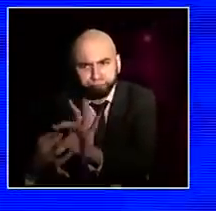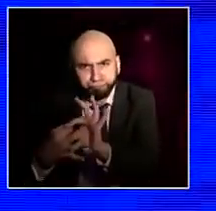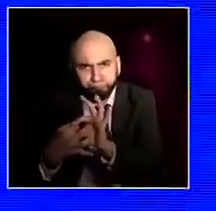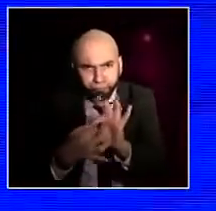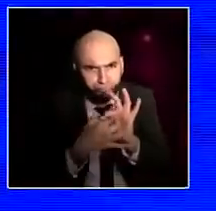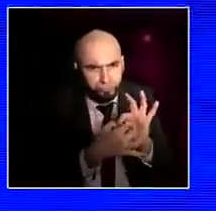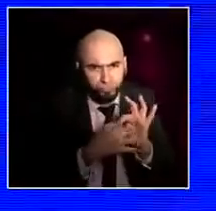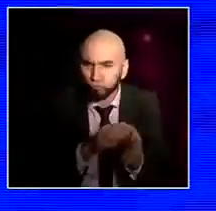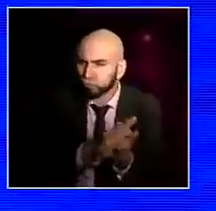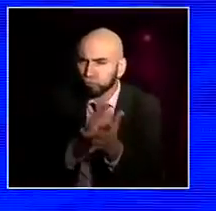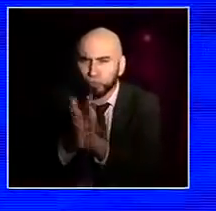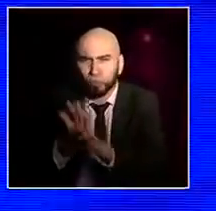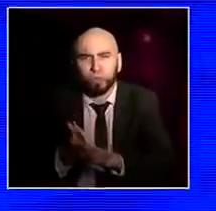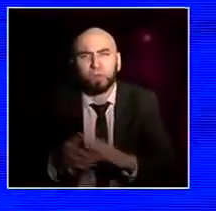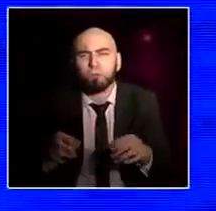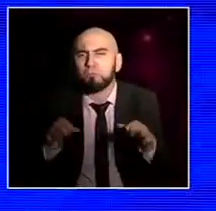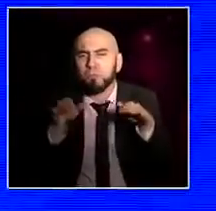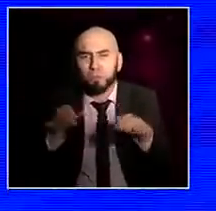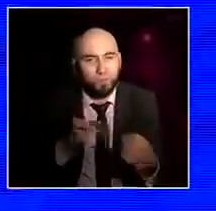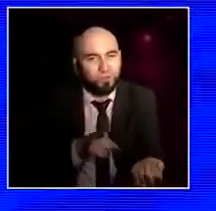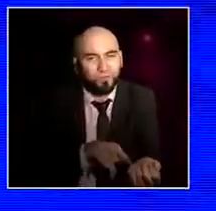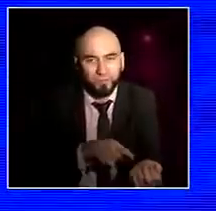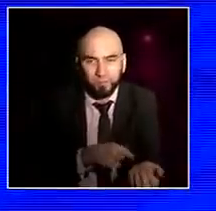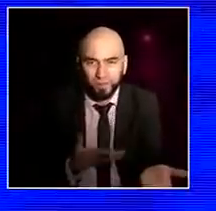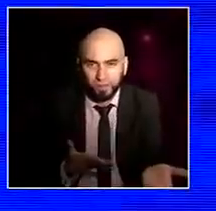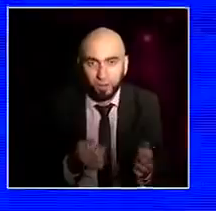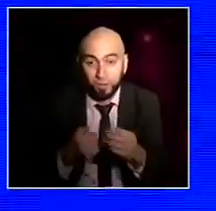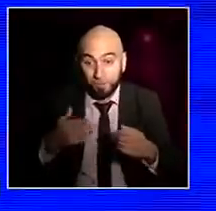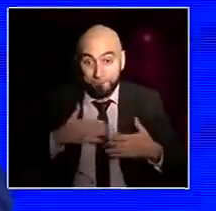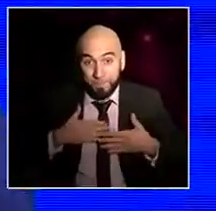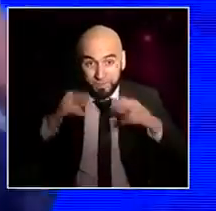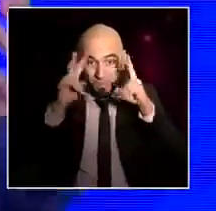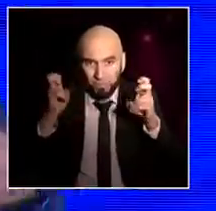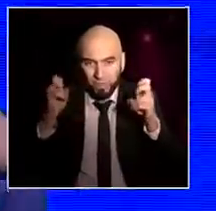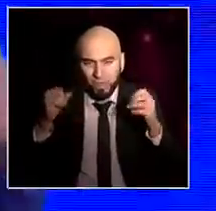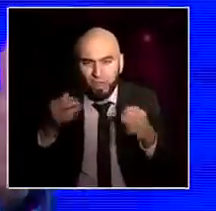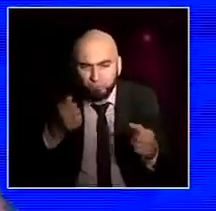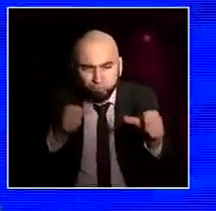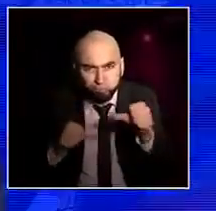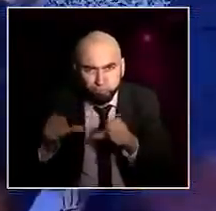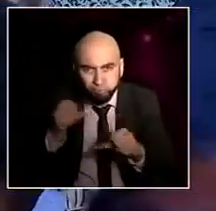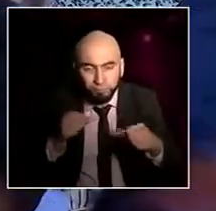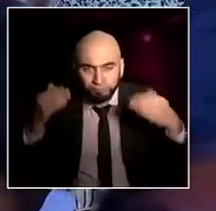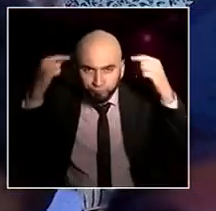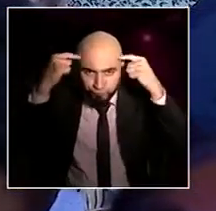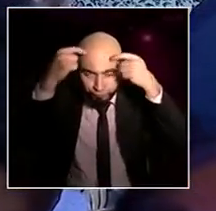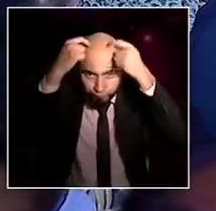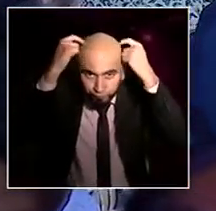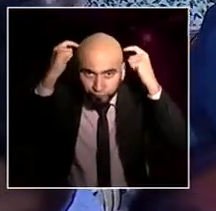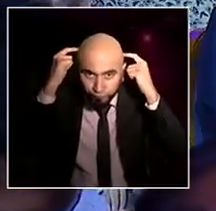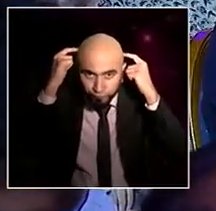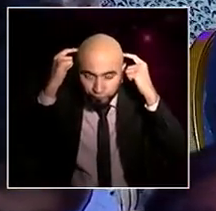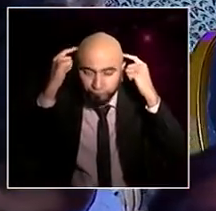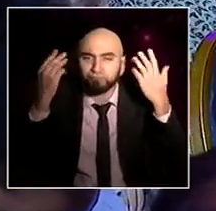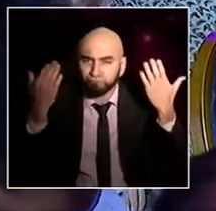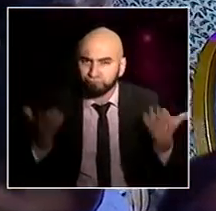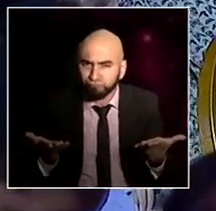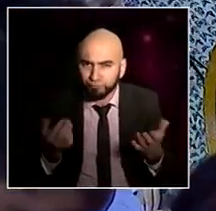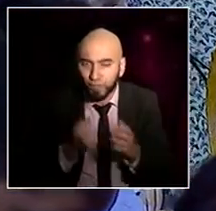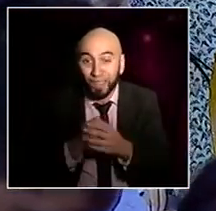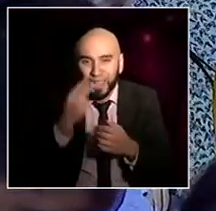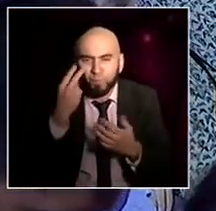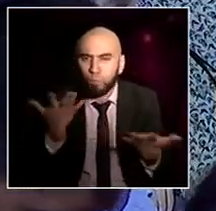todos una familia. En mi campo de neurociencia creo que podemos ver el comienzo de una tercera ola donde vemos cómo calzamos